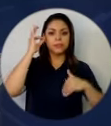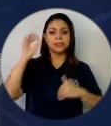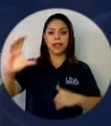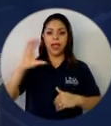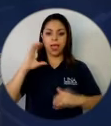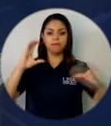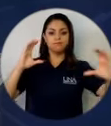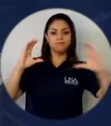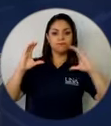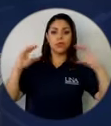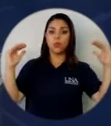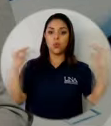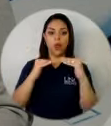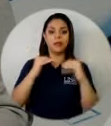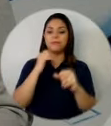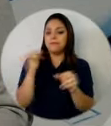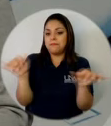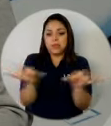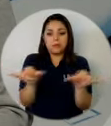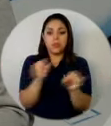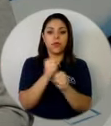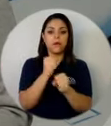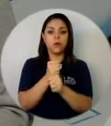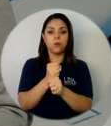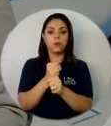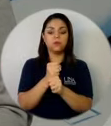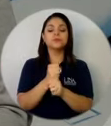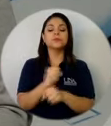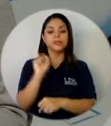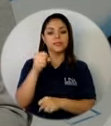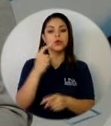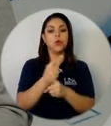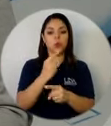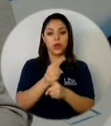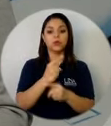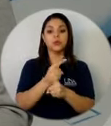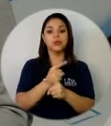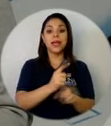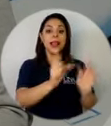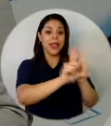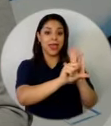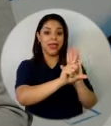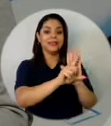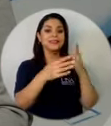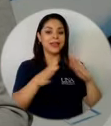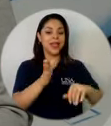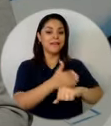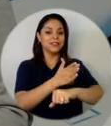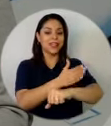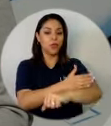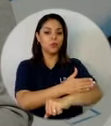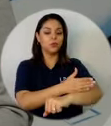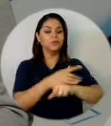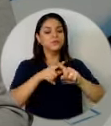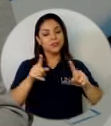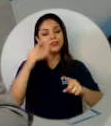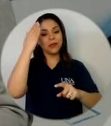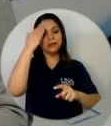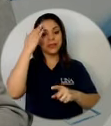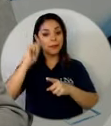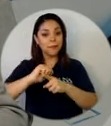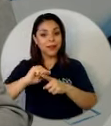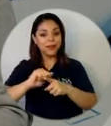igual trabajo. Exacto. Y ahí también la legislación ha avanzado, pero sabemos que en la práctica no es